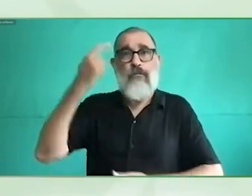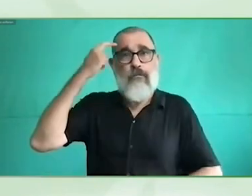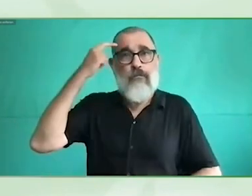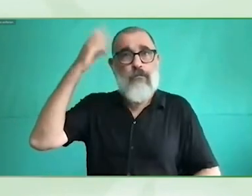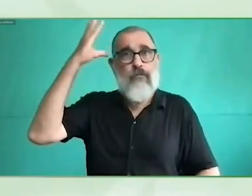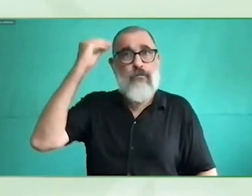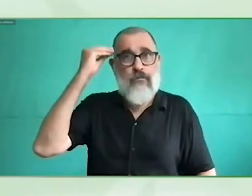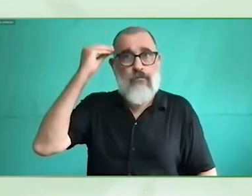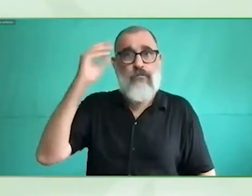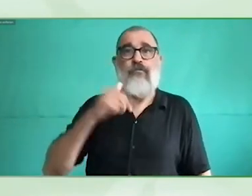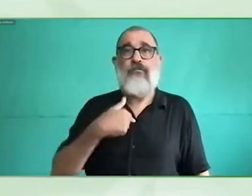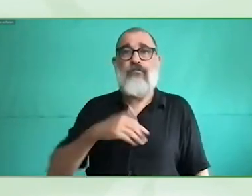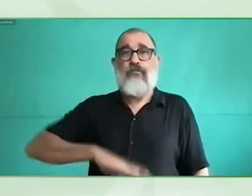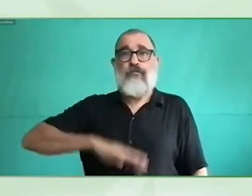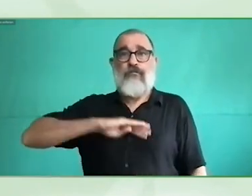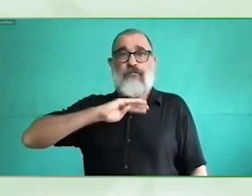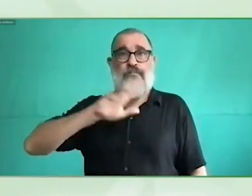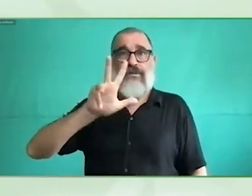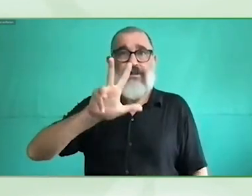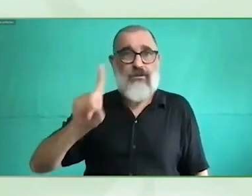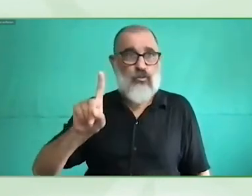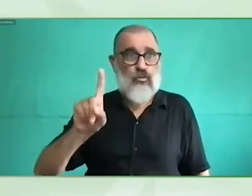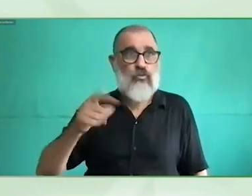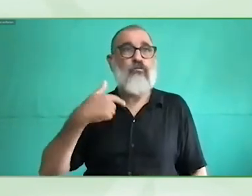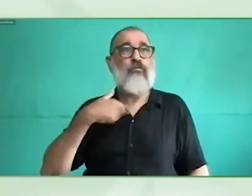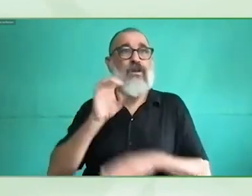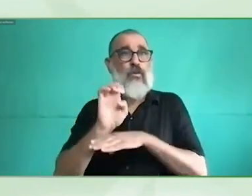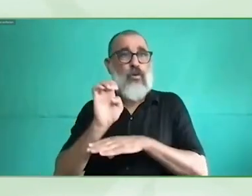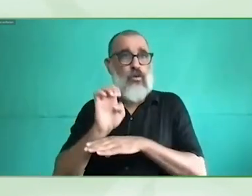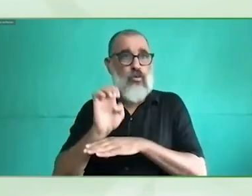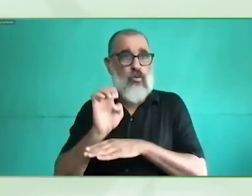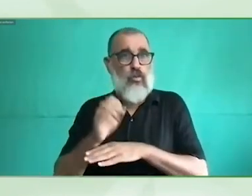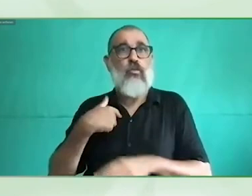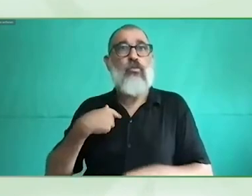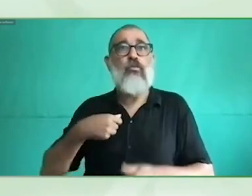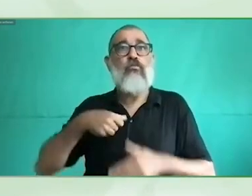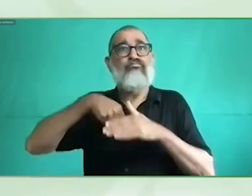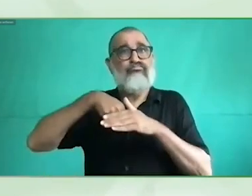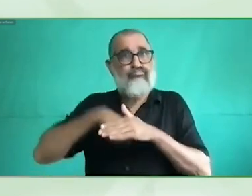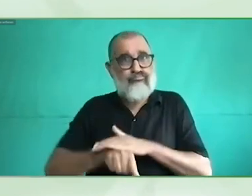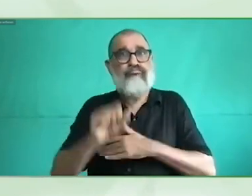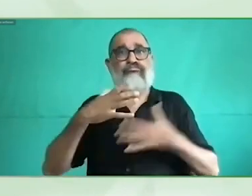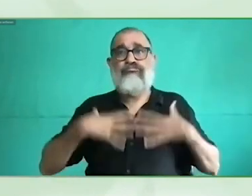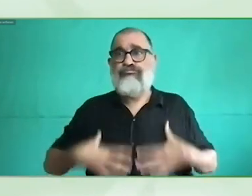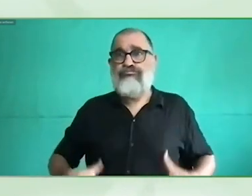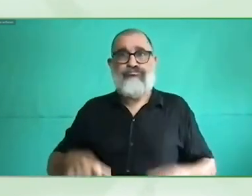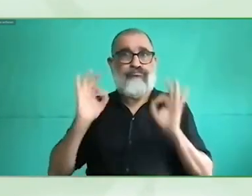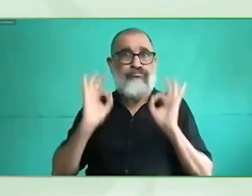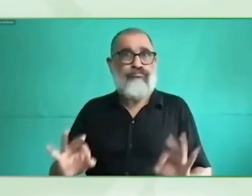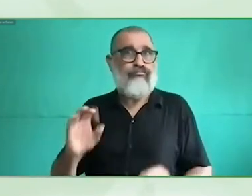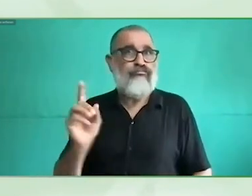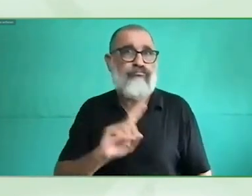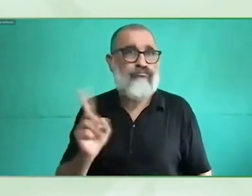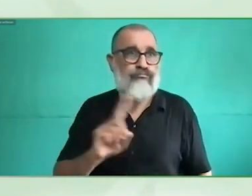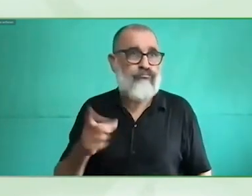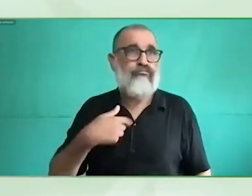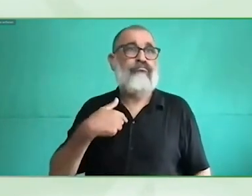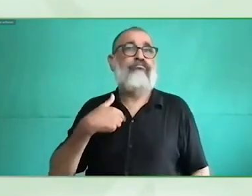un cuerpo que ha provocado asombro desvío de miradas e incluso miradas compasivas